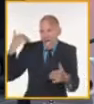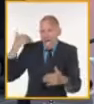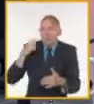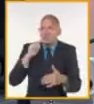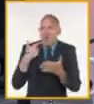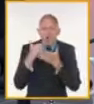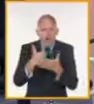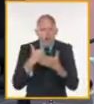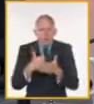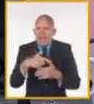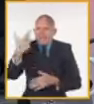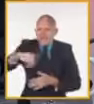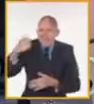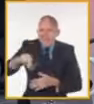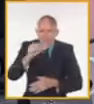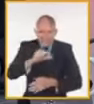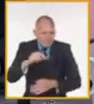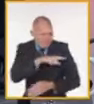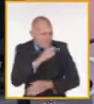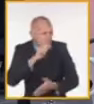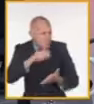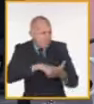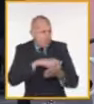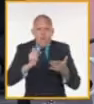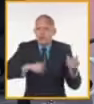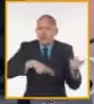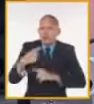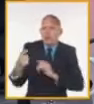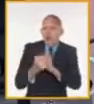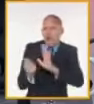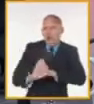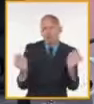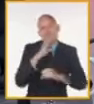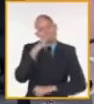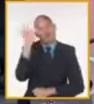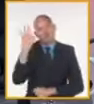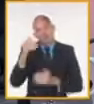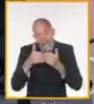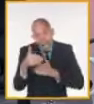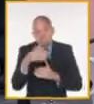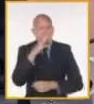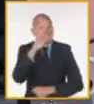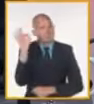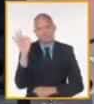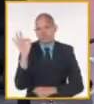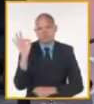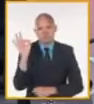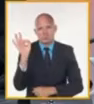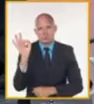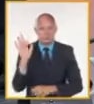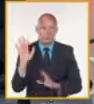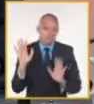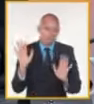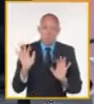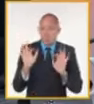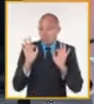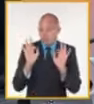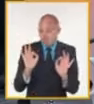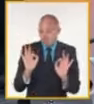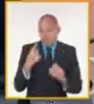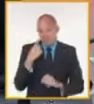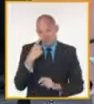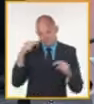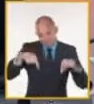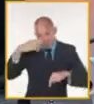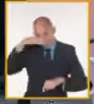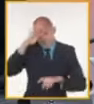para organizar financiar o ejecutar actos terroristas contra ningún país por el contrario como víctima de incontables